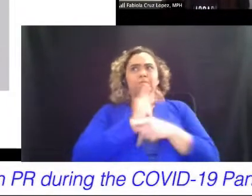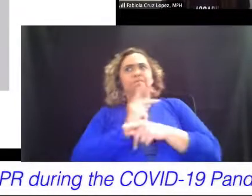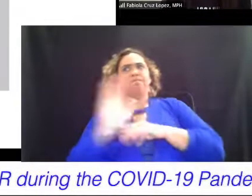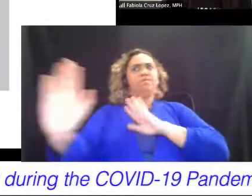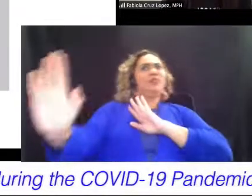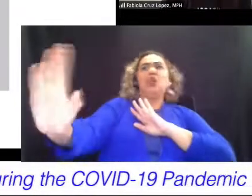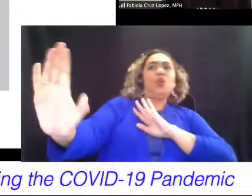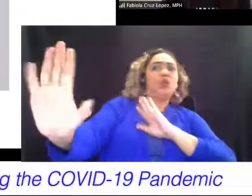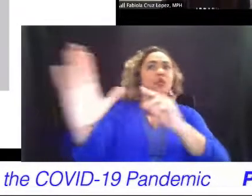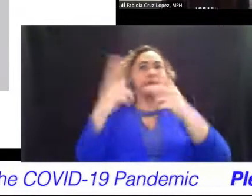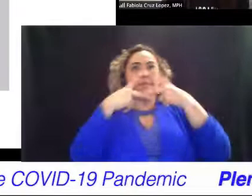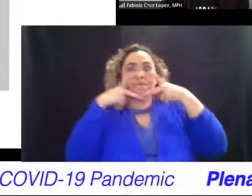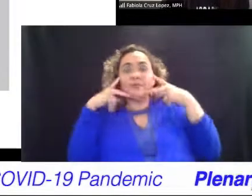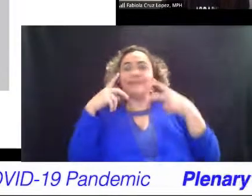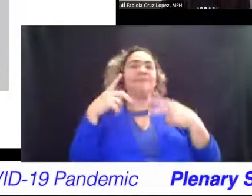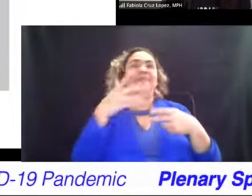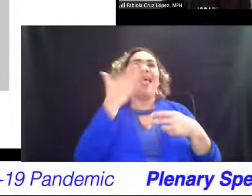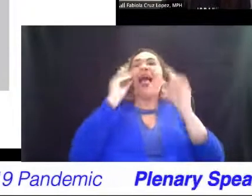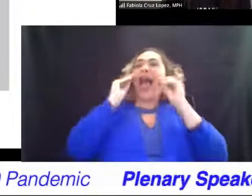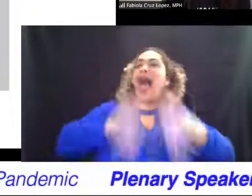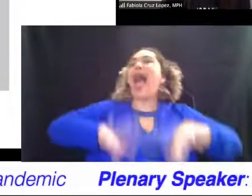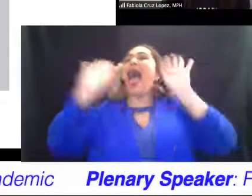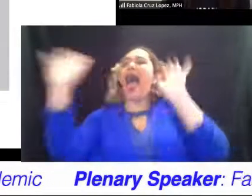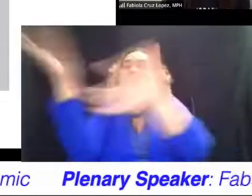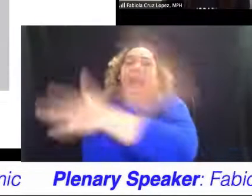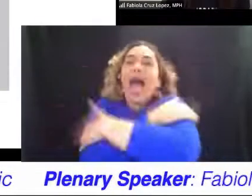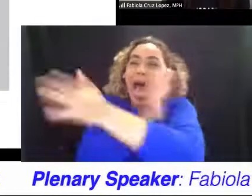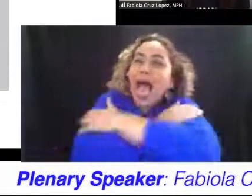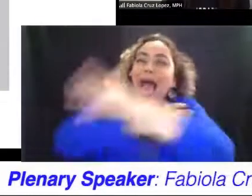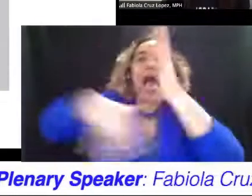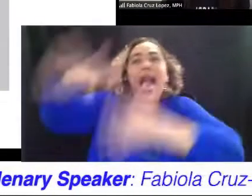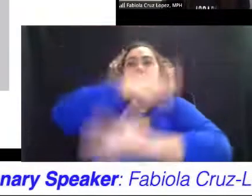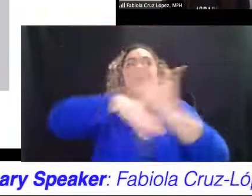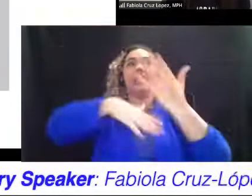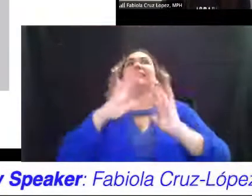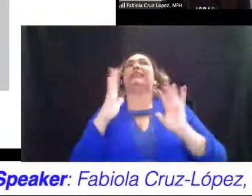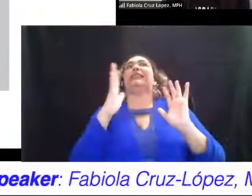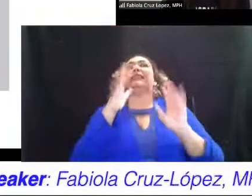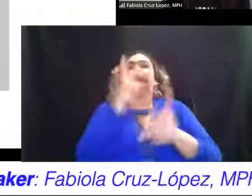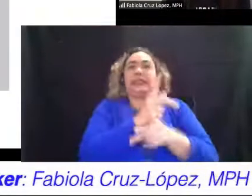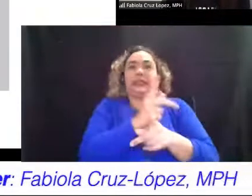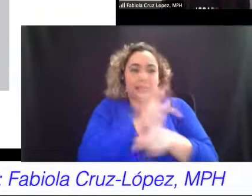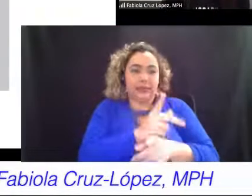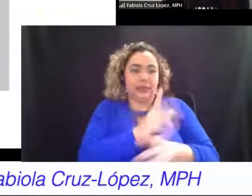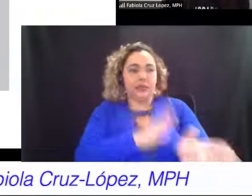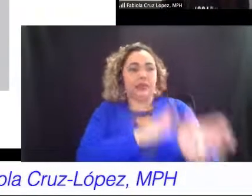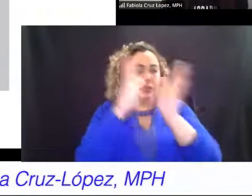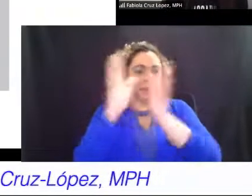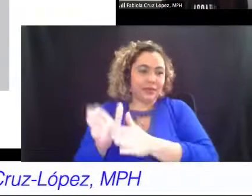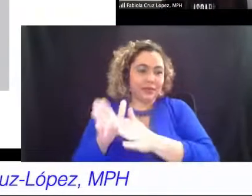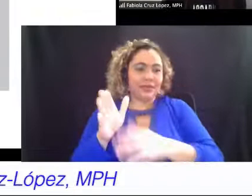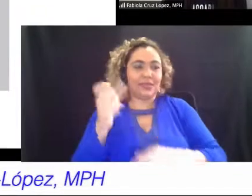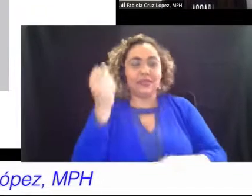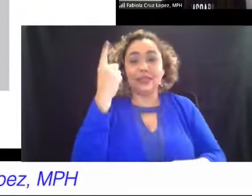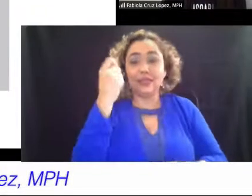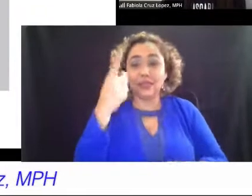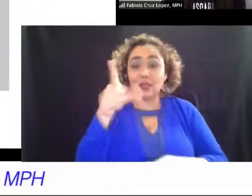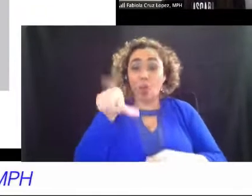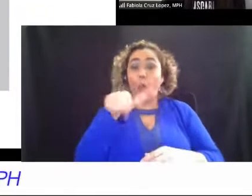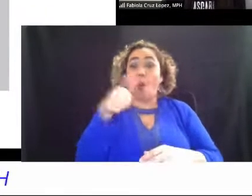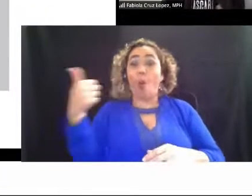mantener esas medidas de protección al día. También en el ambiente laboral, ambiente